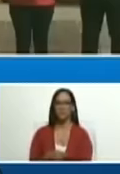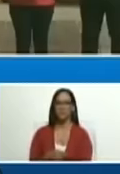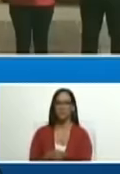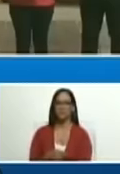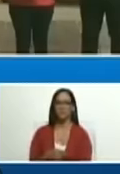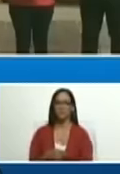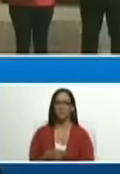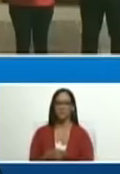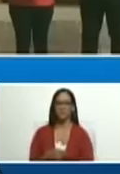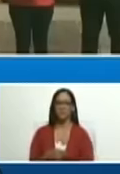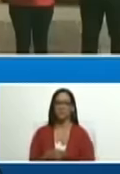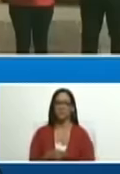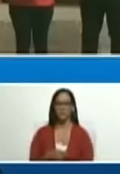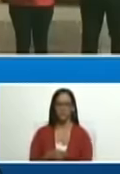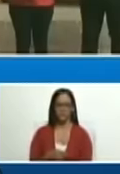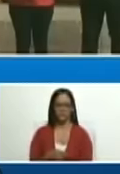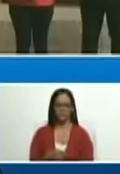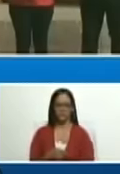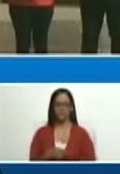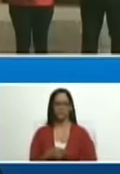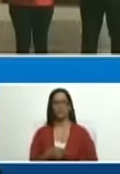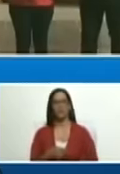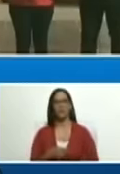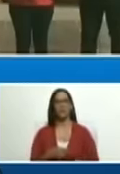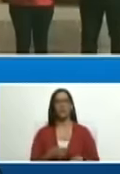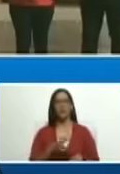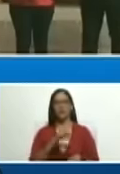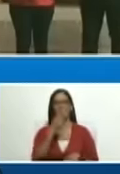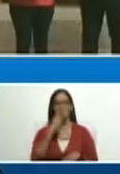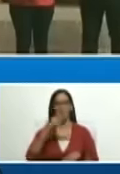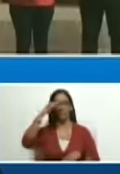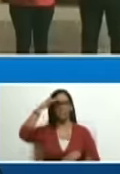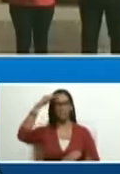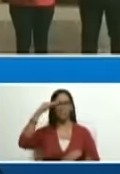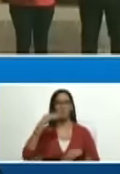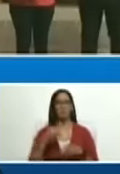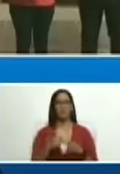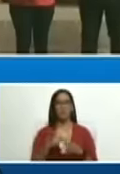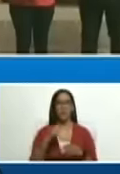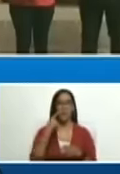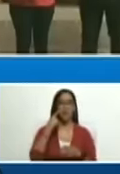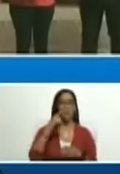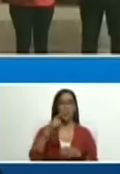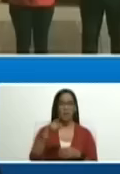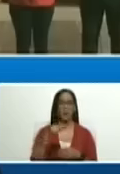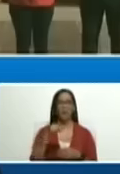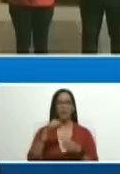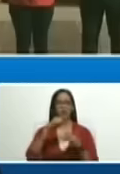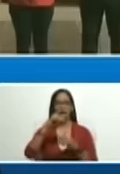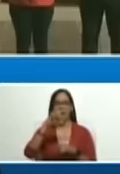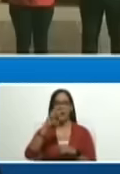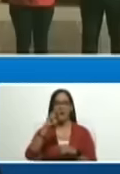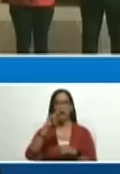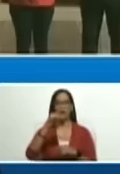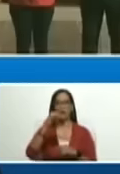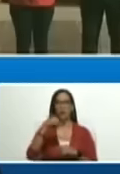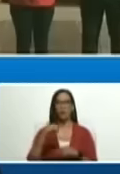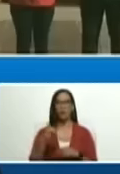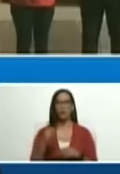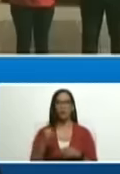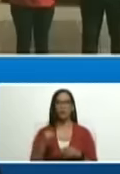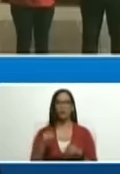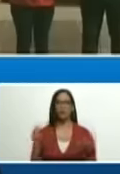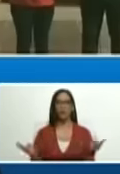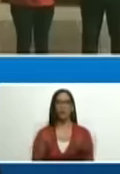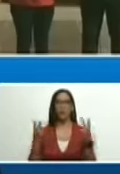almirante. A quien sí veo es a Cruz Lairé, gloria del basquetbol